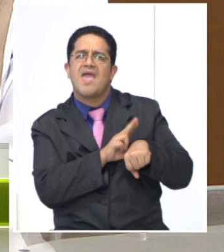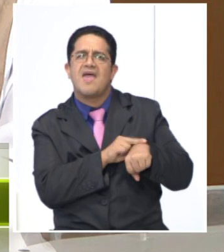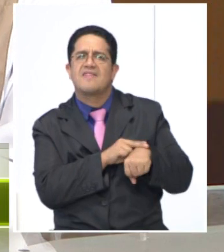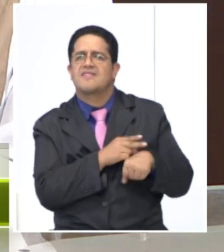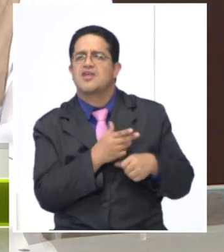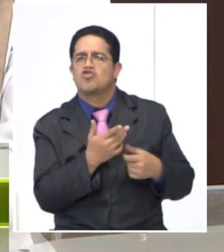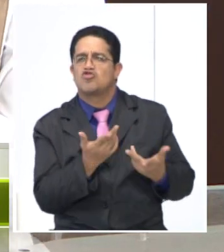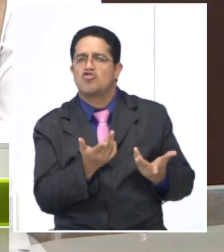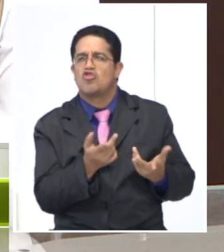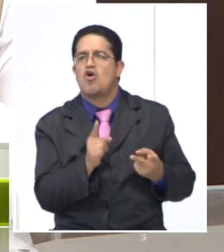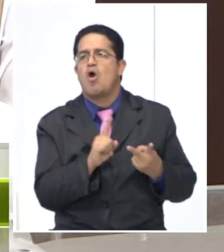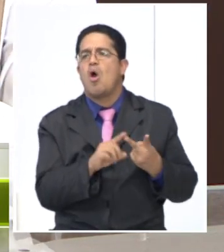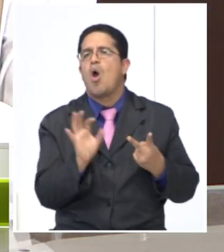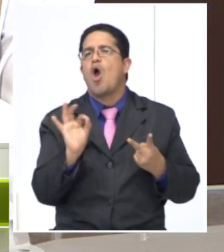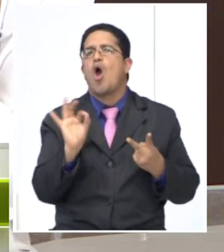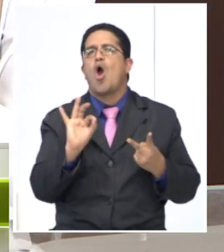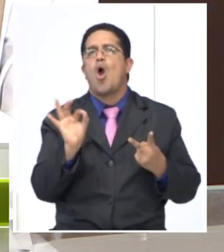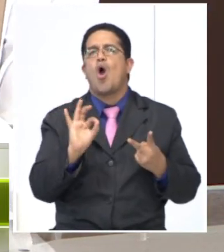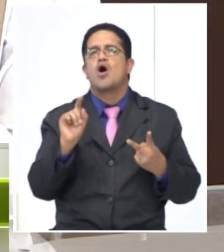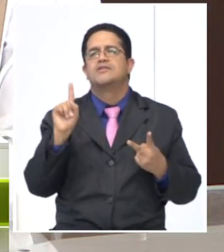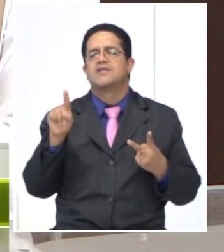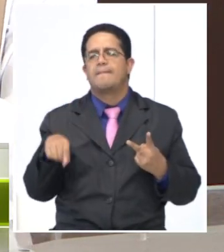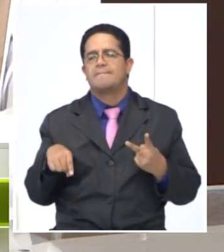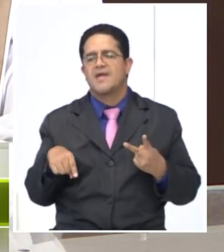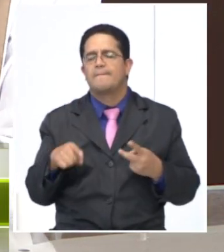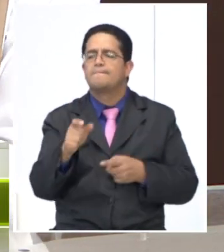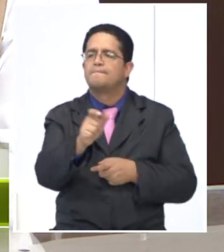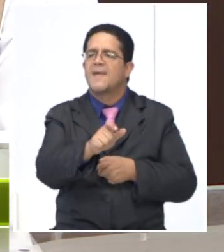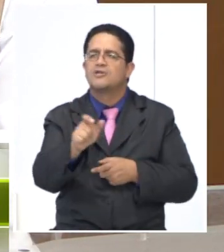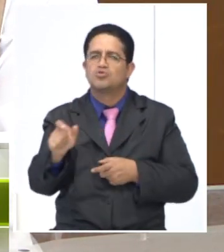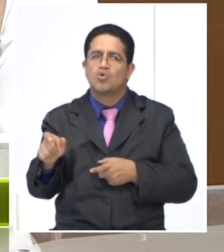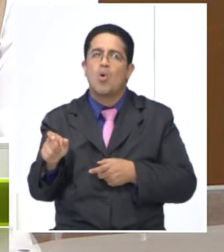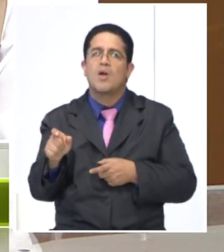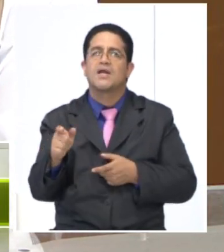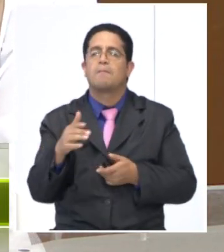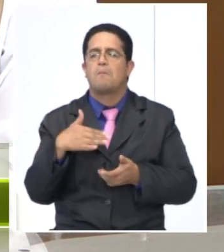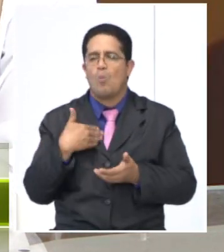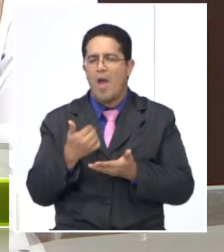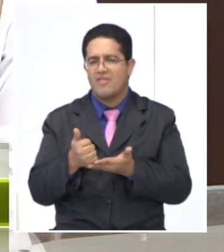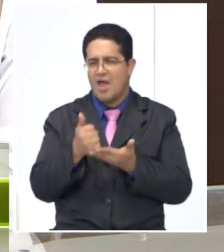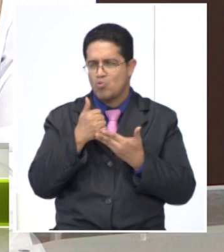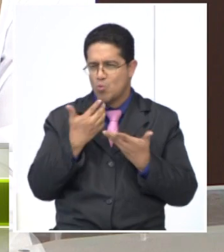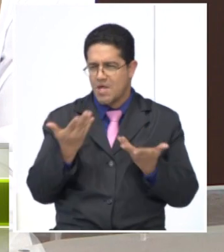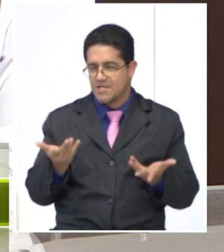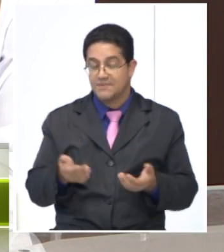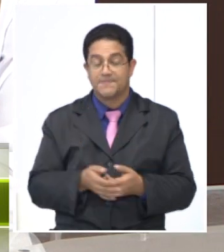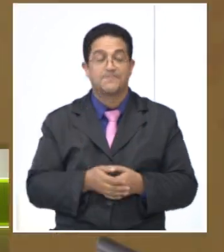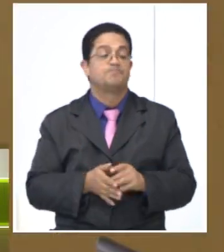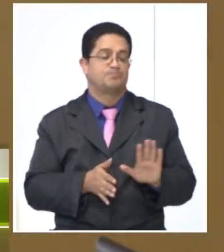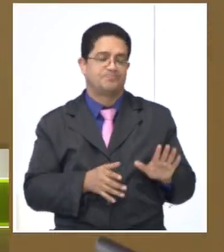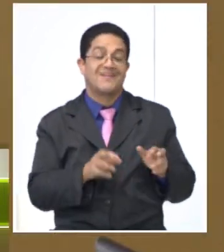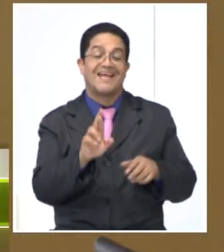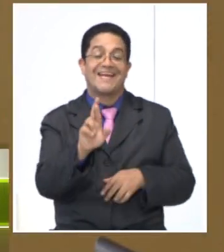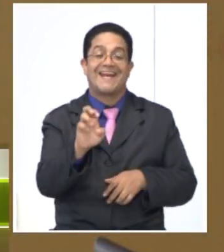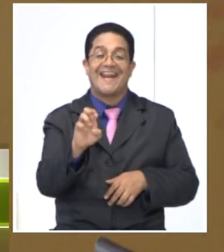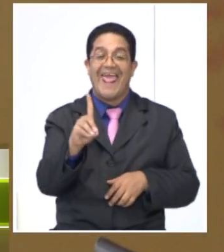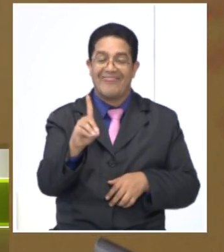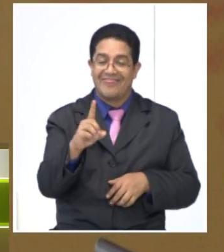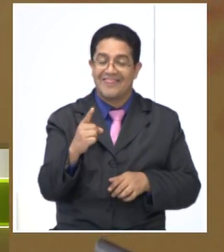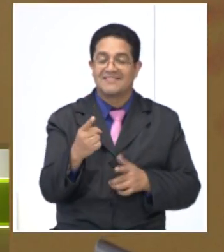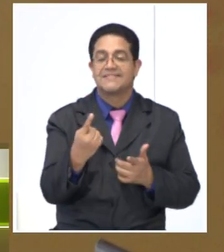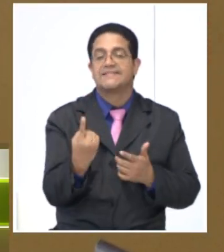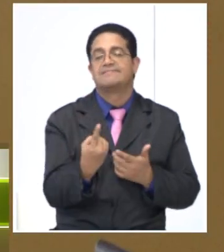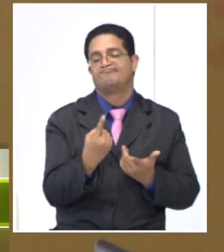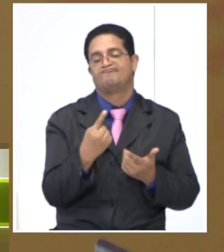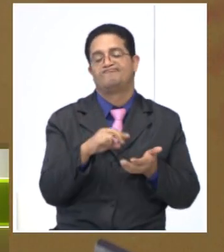salud mental o también otras personas pueden contribuir a formar parte de esta red? Cuando se habla de red de apoyo, no solamente